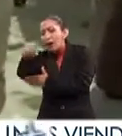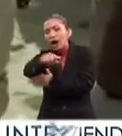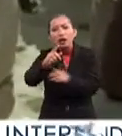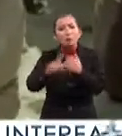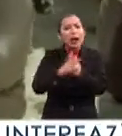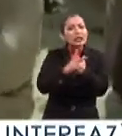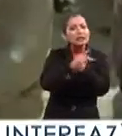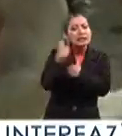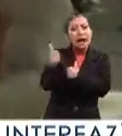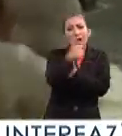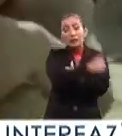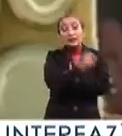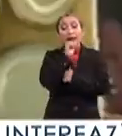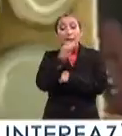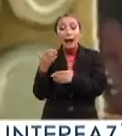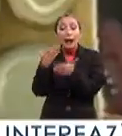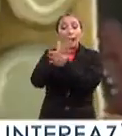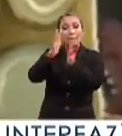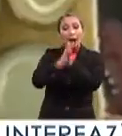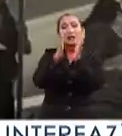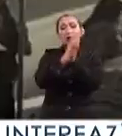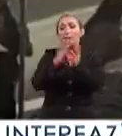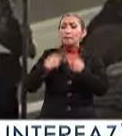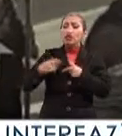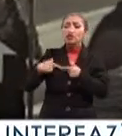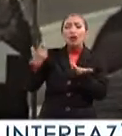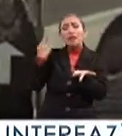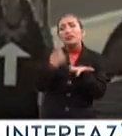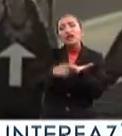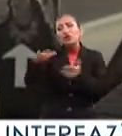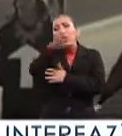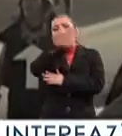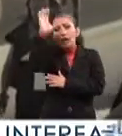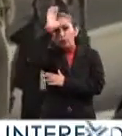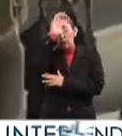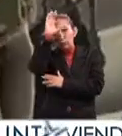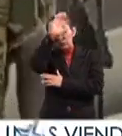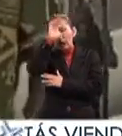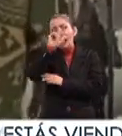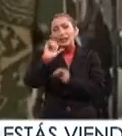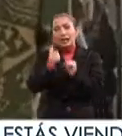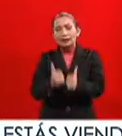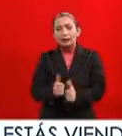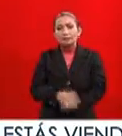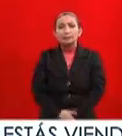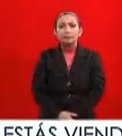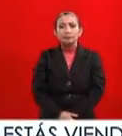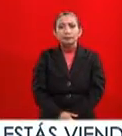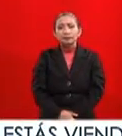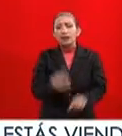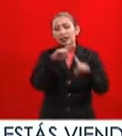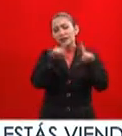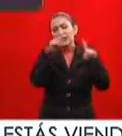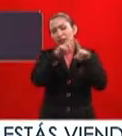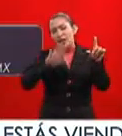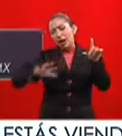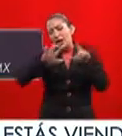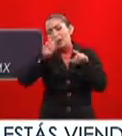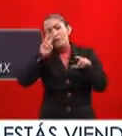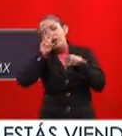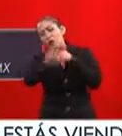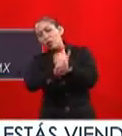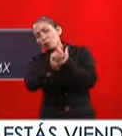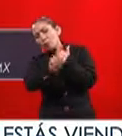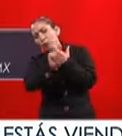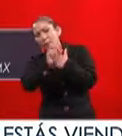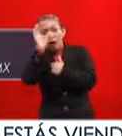los estados, así como la participación que tiene la sociedad dentro del ámbito cultural y artístico. Hay múltiples dimensiones del problema de la cultura